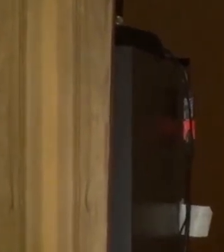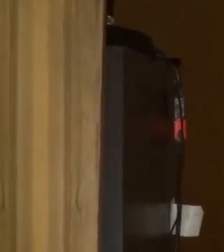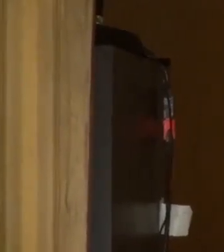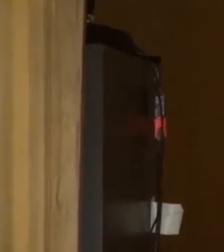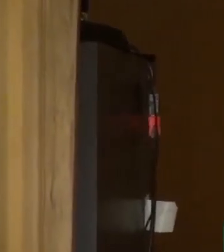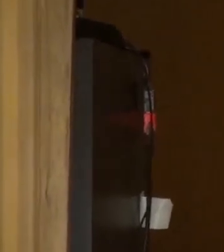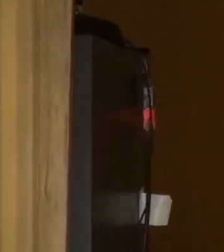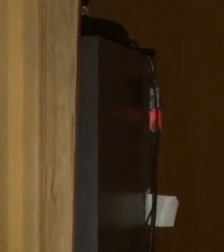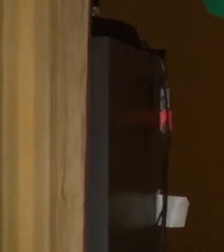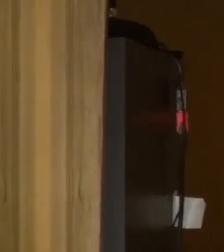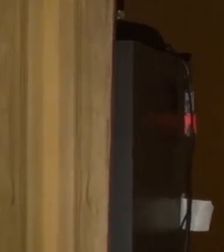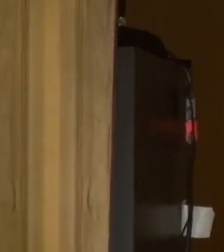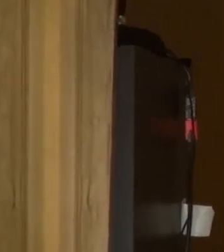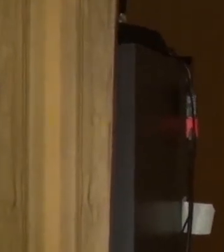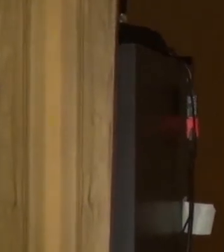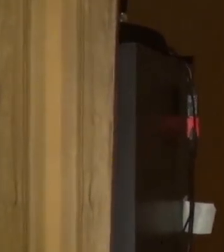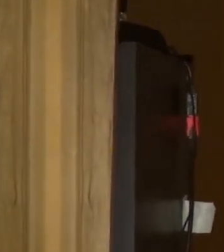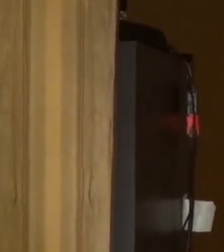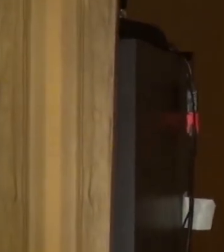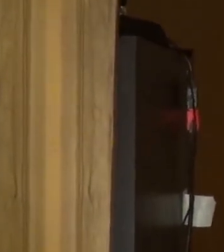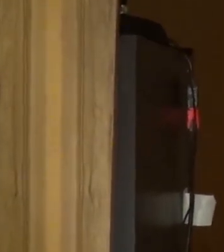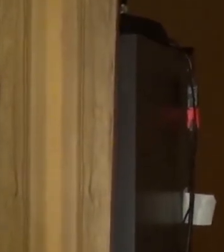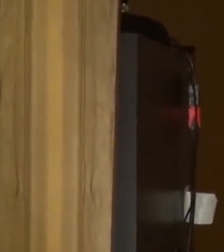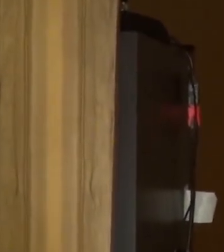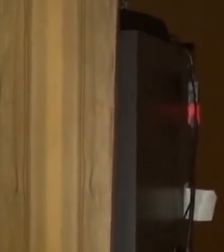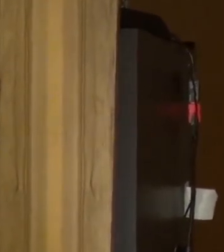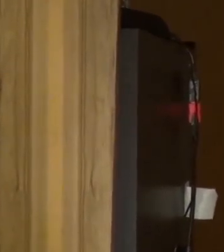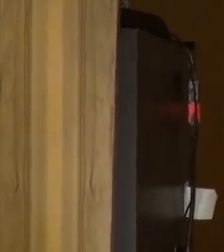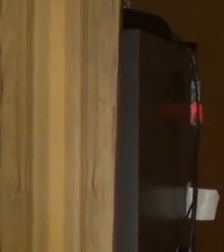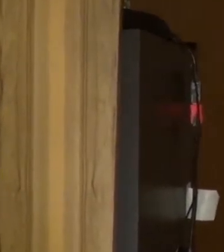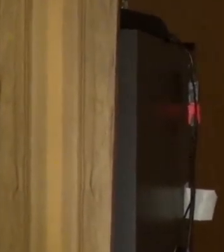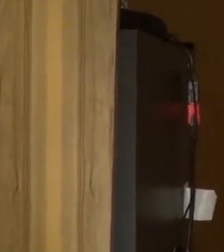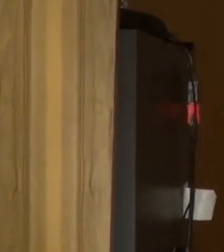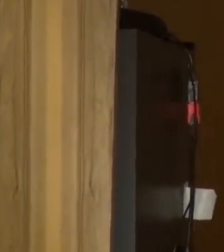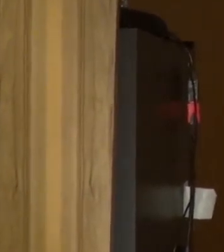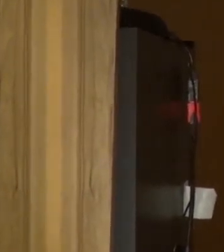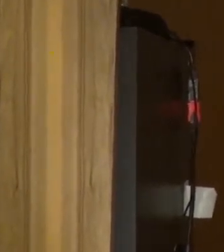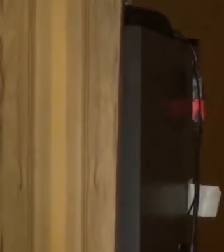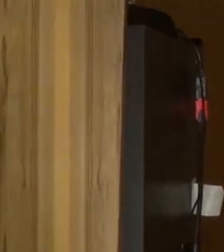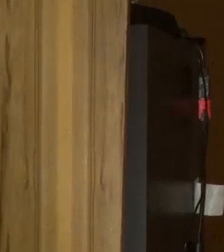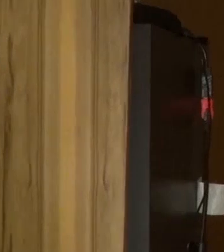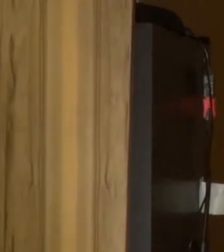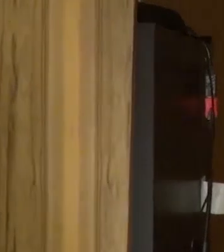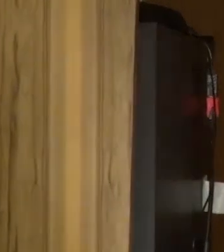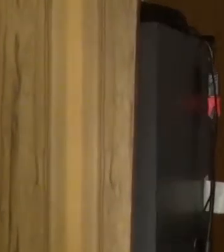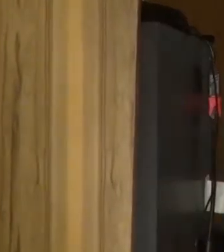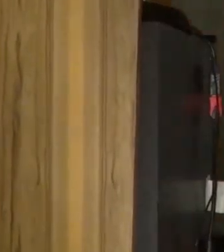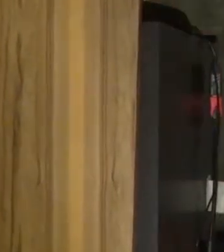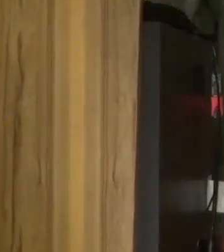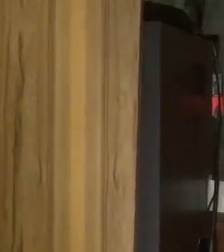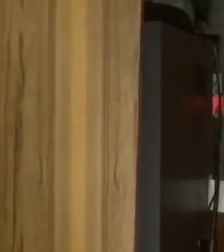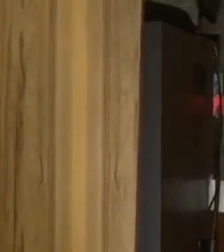a poco cómo se ha realizado este proceso para tener esta obra que finalmente nos entregan el día de hoy. Ahora queremos saber cómo se llevó este proceso